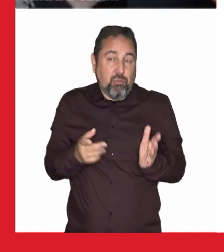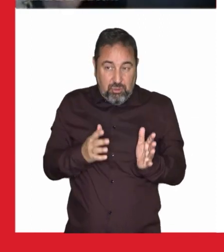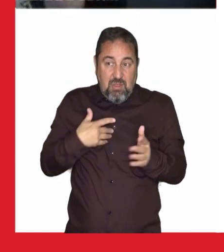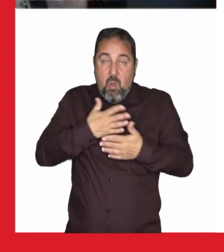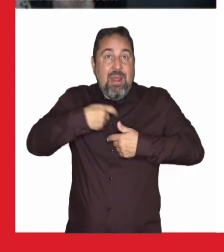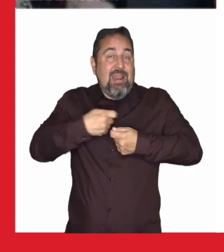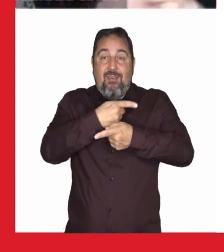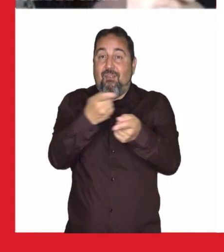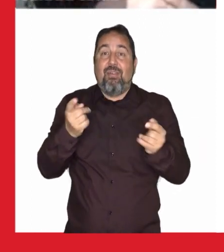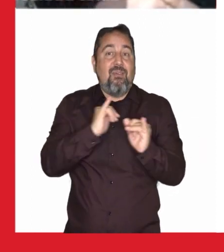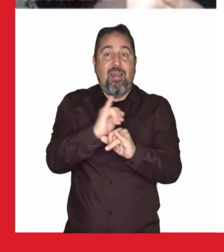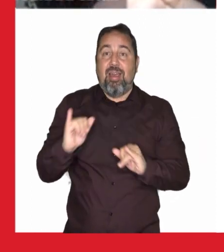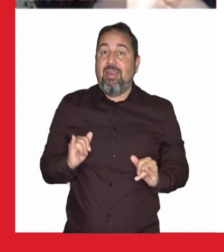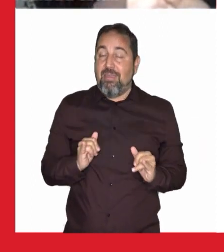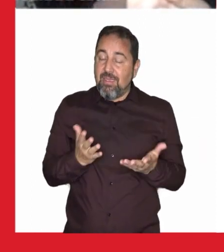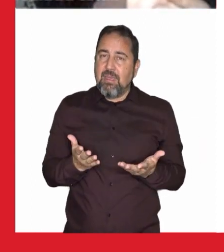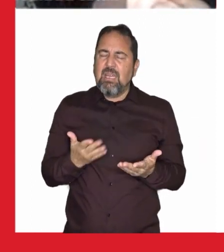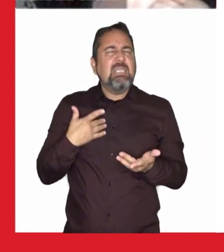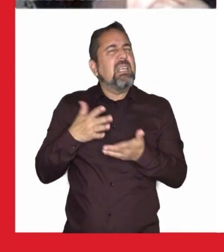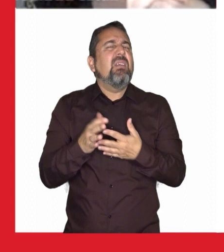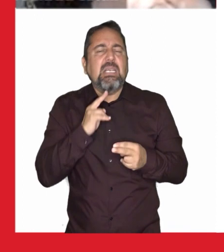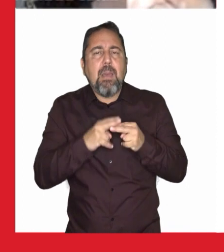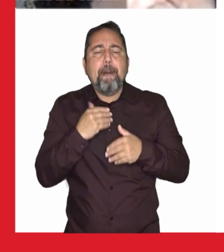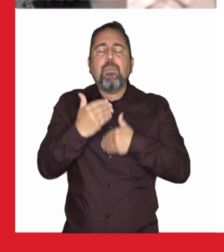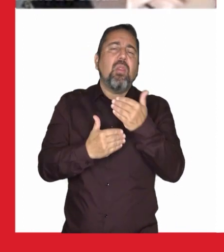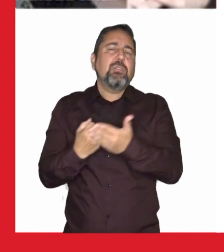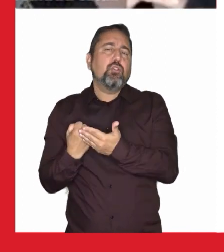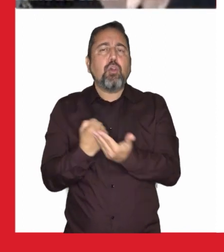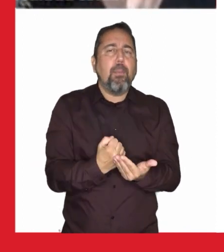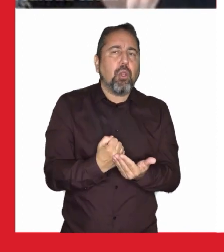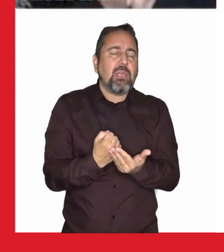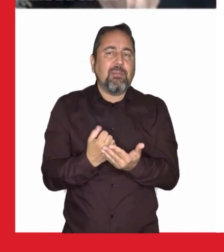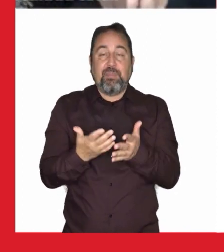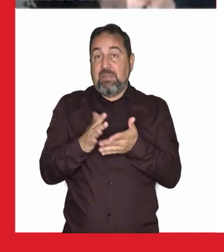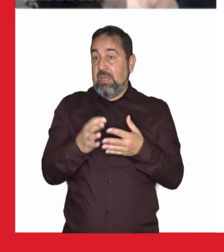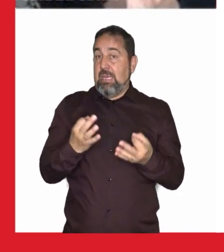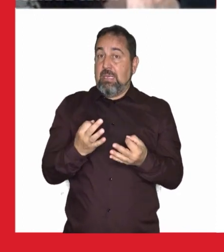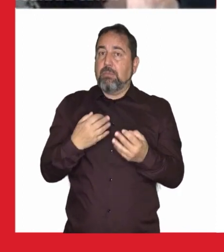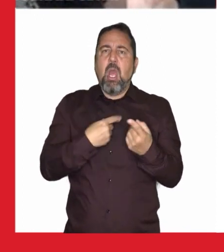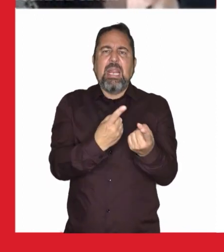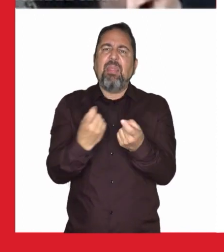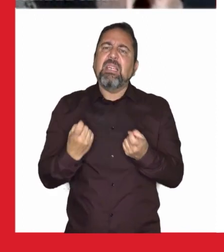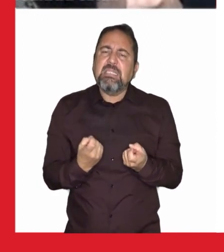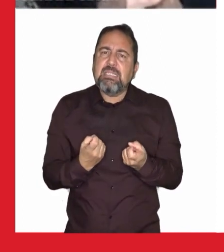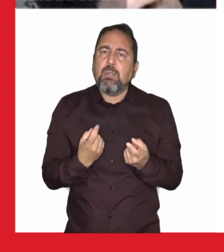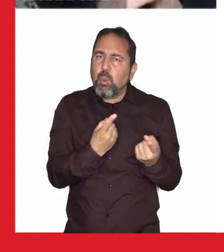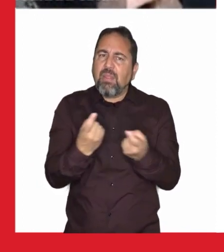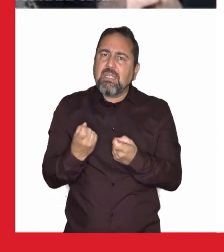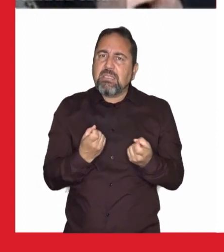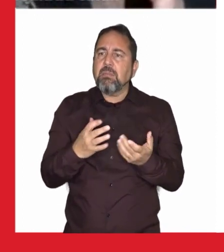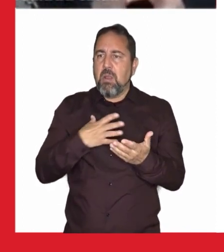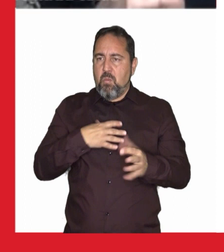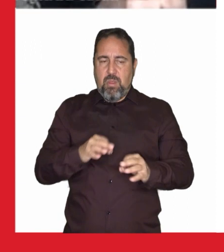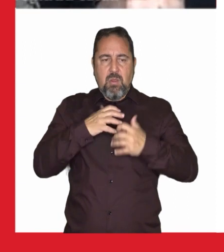procesos de soporte típicos, ¿vale? Los que vais a encontrar con facilidad en casi cualquier negocio. ¿Y qué quiere decir este proceso de soporte? Son